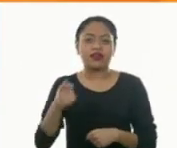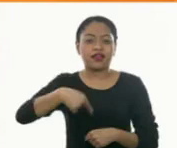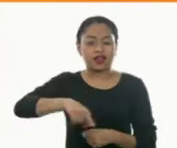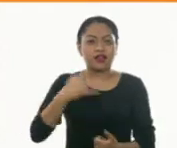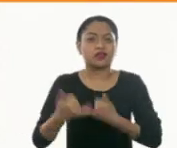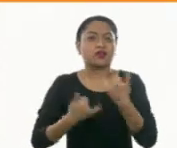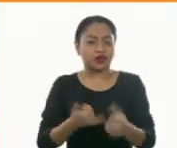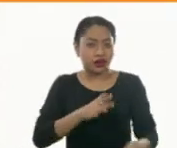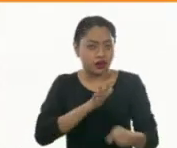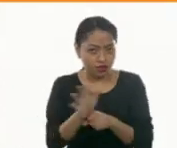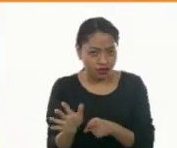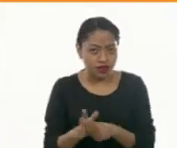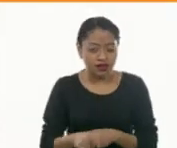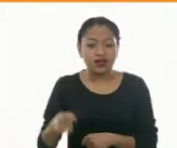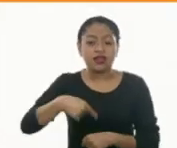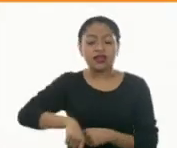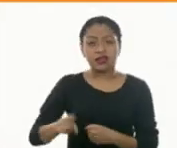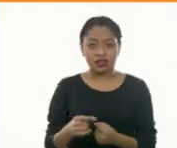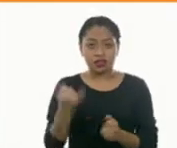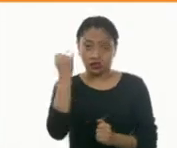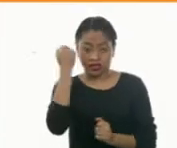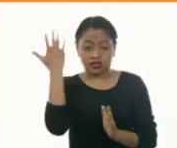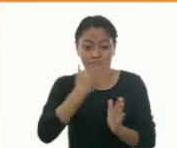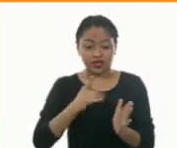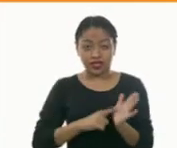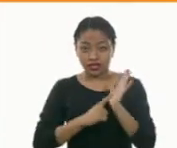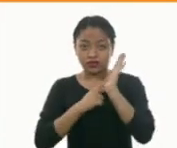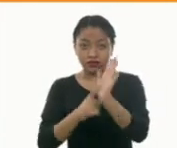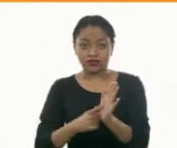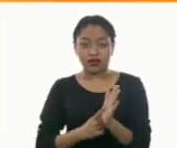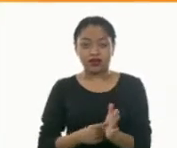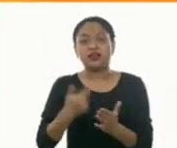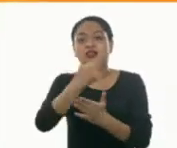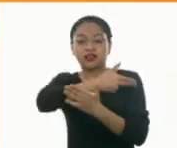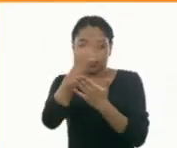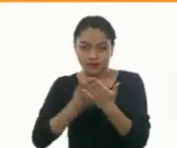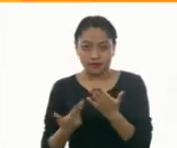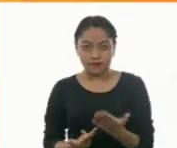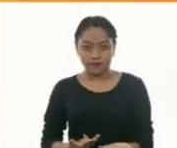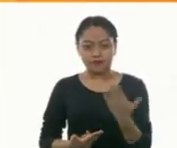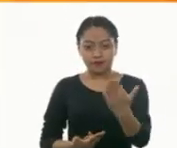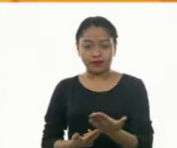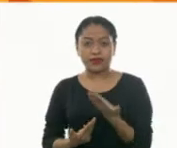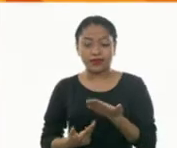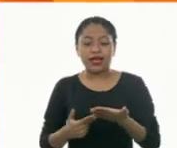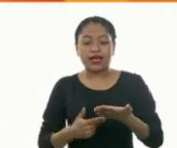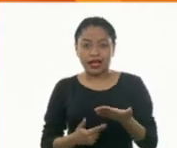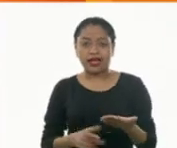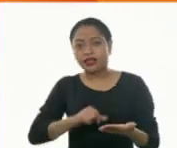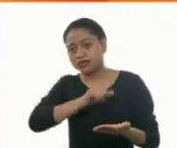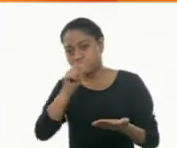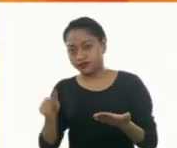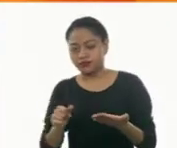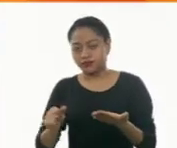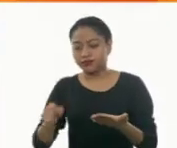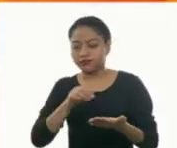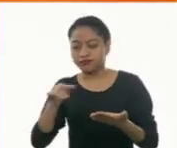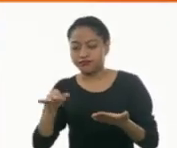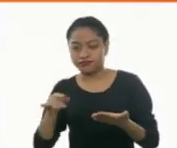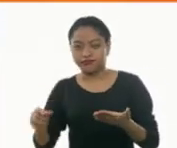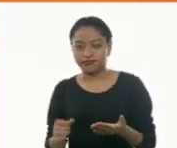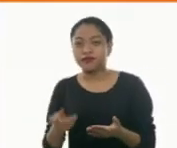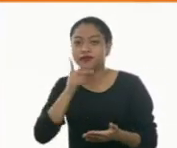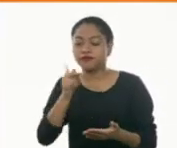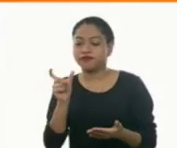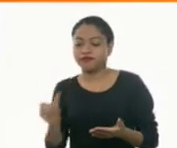eso se pueda poner en imágenes, primero en dibujos y después en letras y palabras. Entonces,